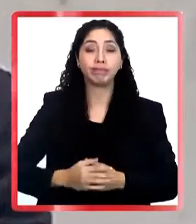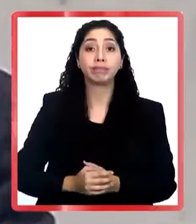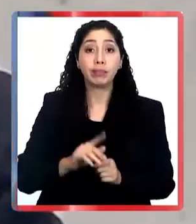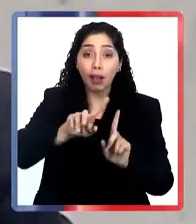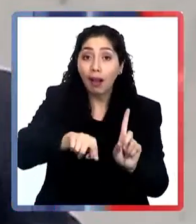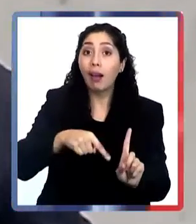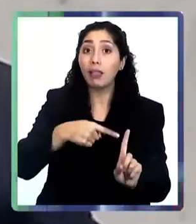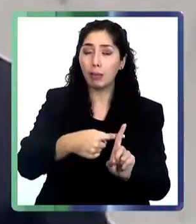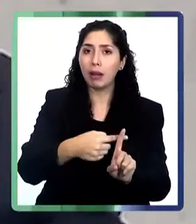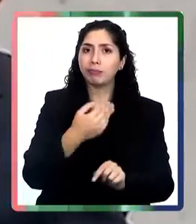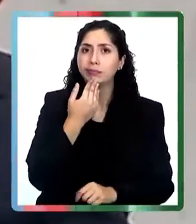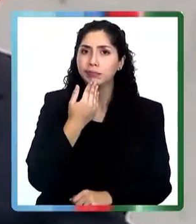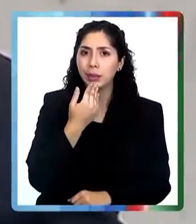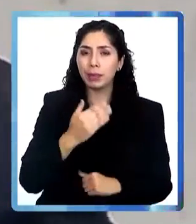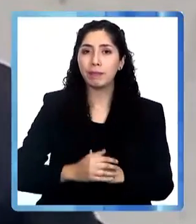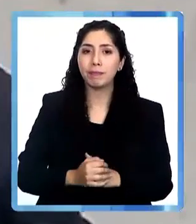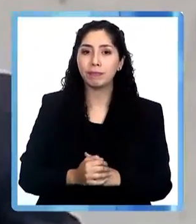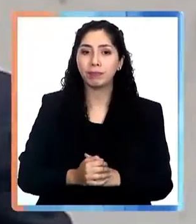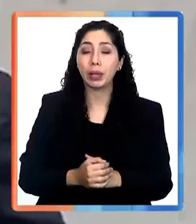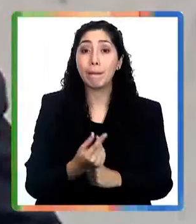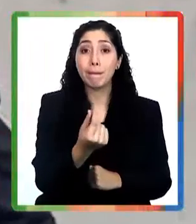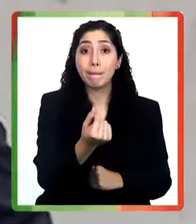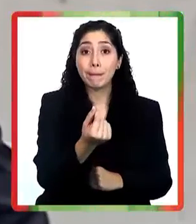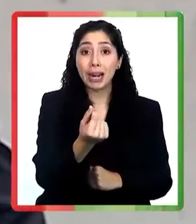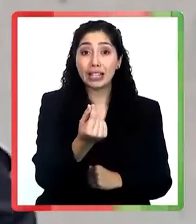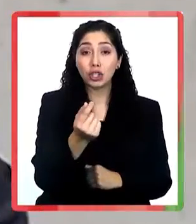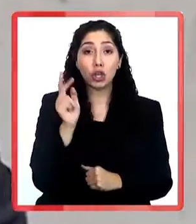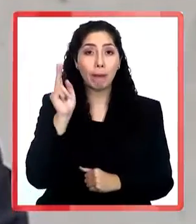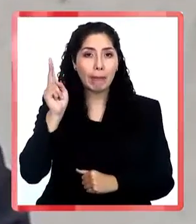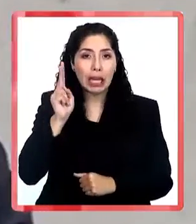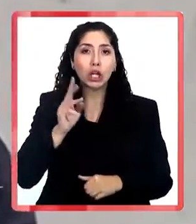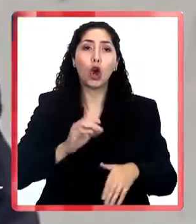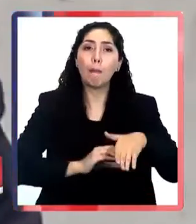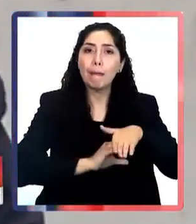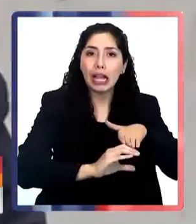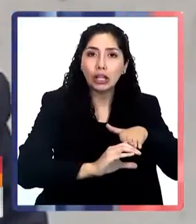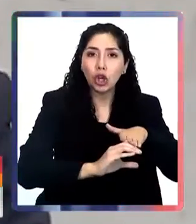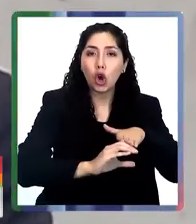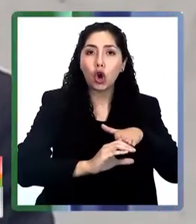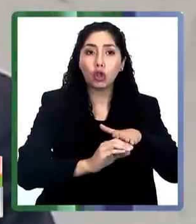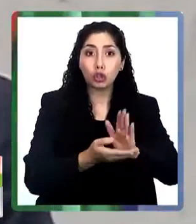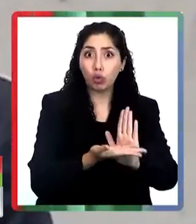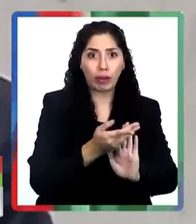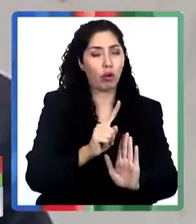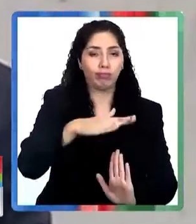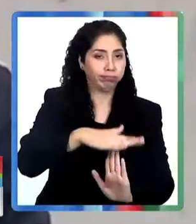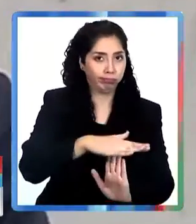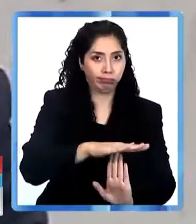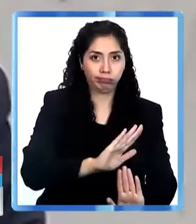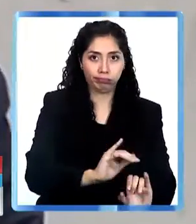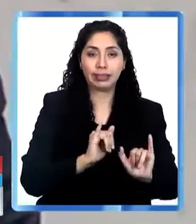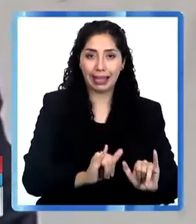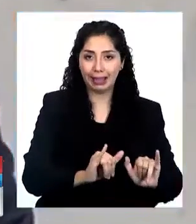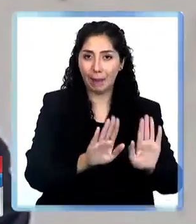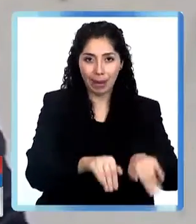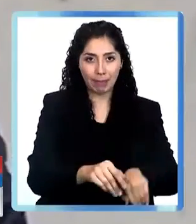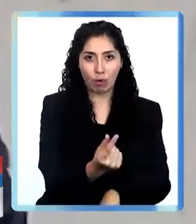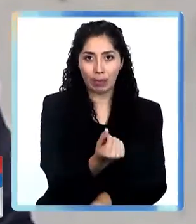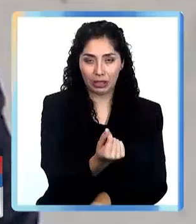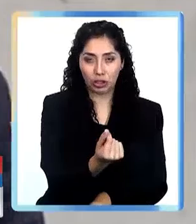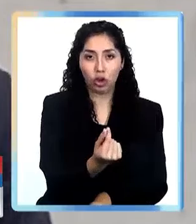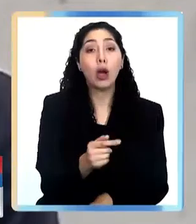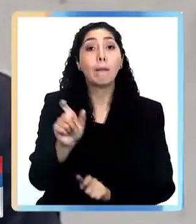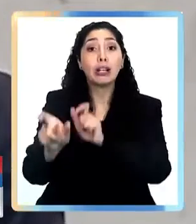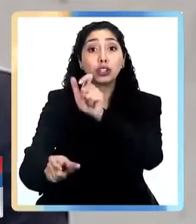además hemos congelado las tarifas del transporte público regulado por todo este año y como los inviernos hicieran ver parlamentarios de